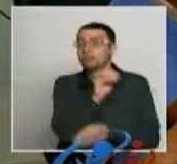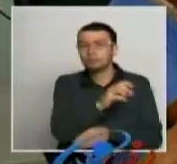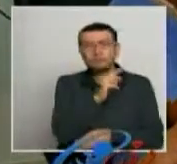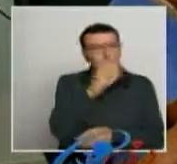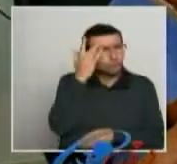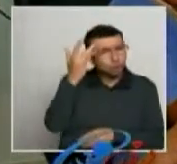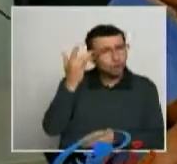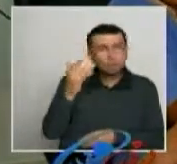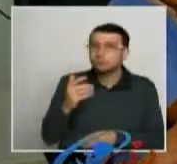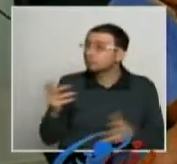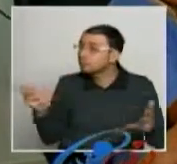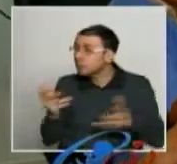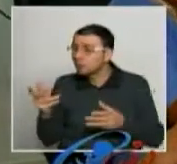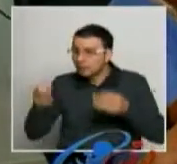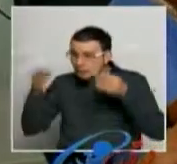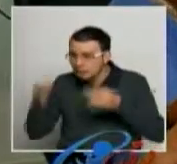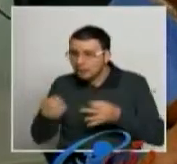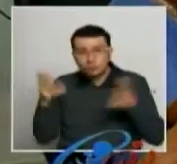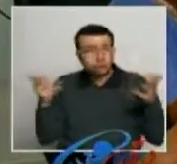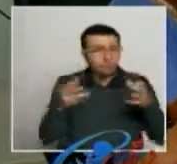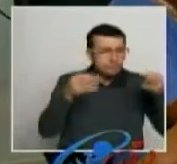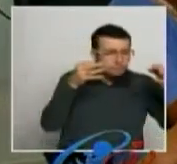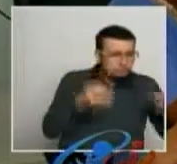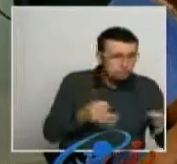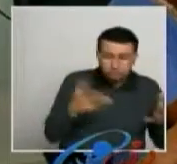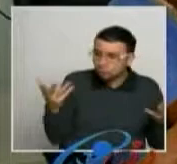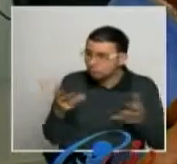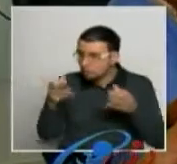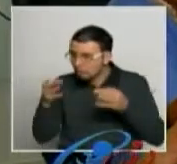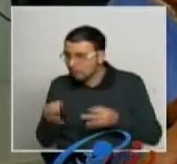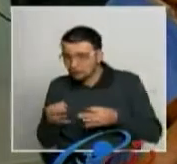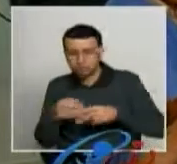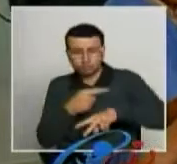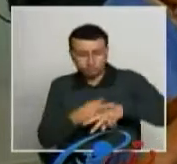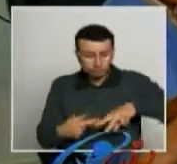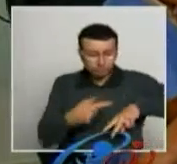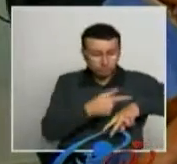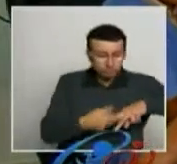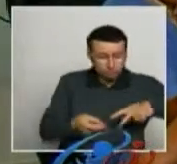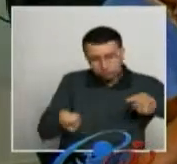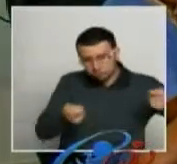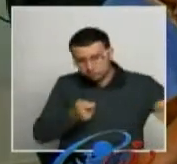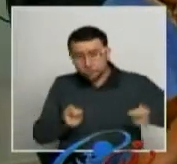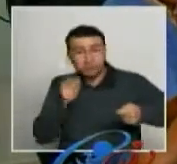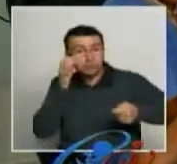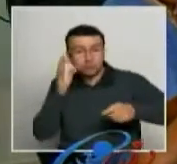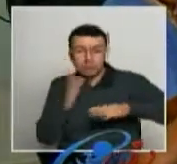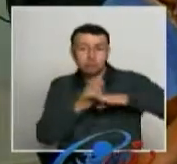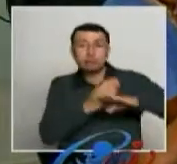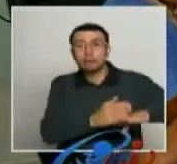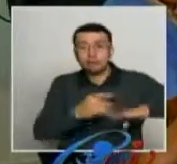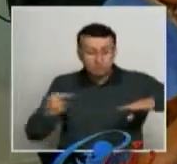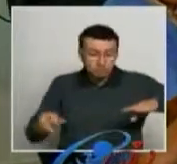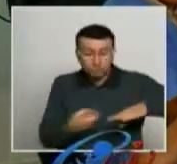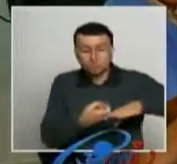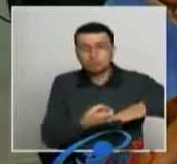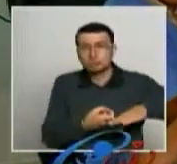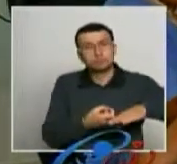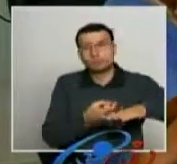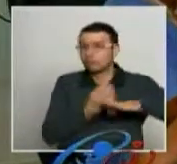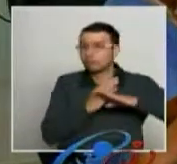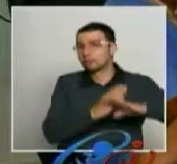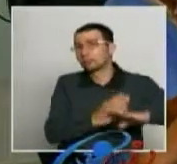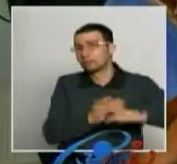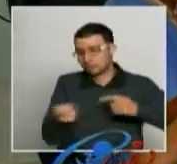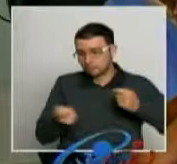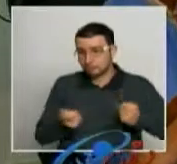determinar exactamente dónde están estas venas perforantes para tratarlas y para evitar, en ese caso, recidivas de